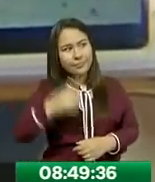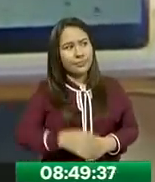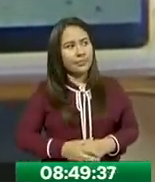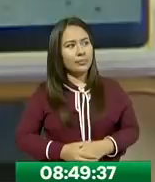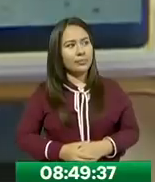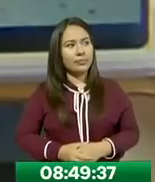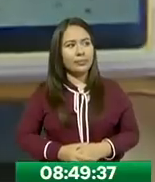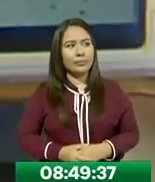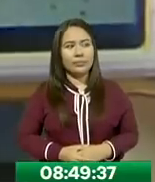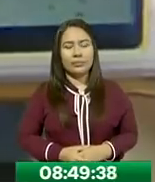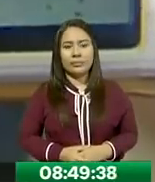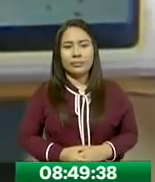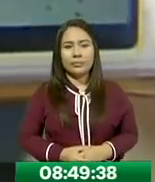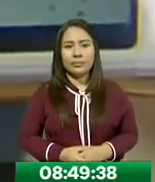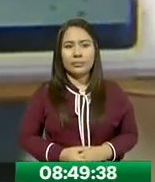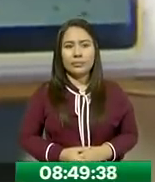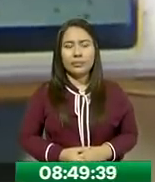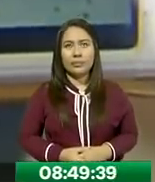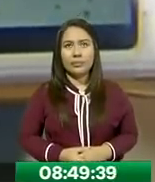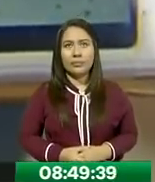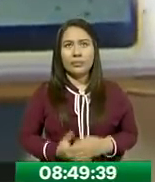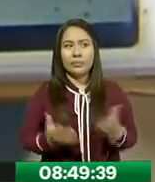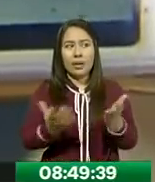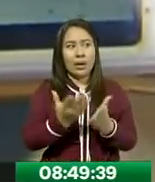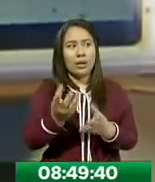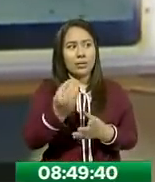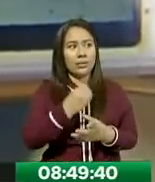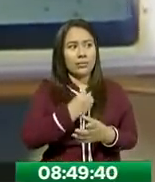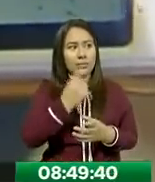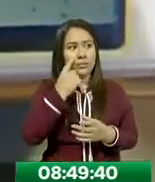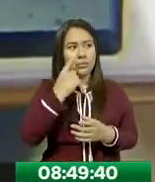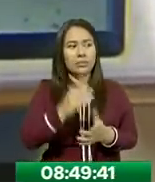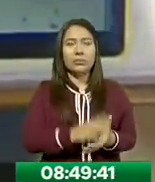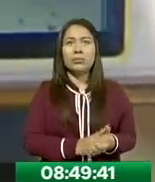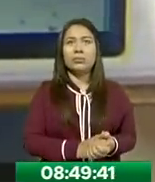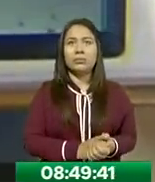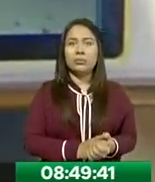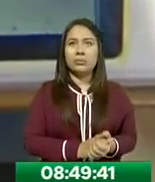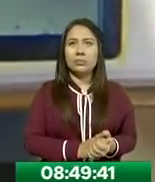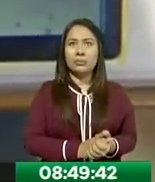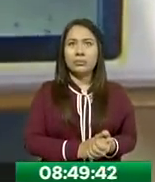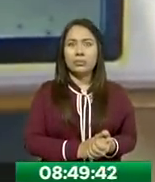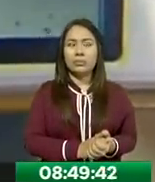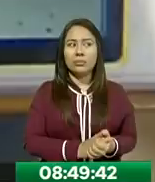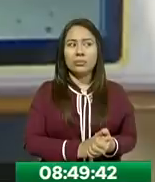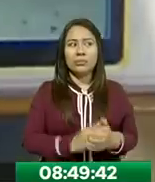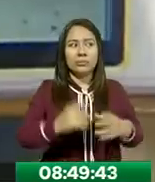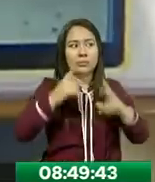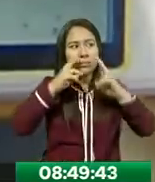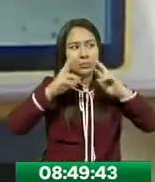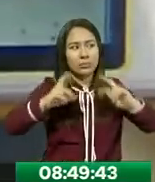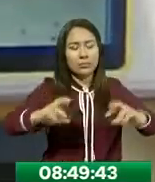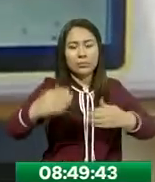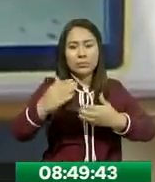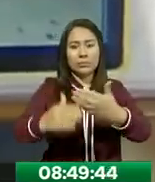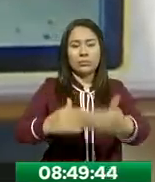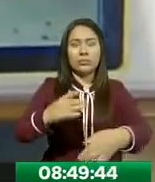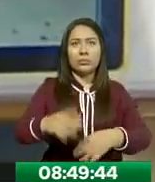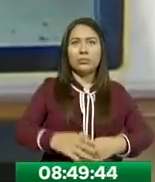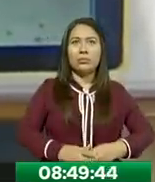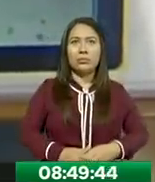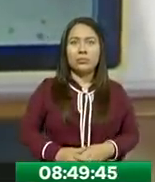verificar de quién se trata. Asimismo, estamos interviniendo lo que son tricimotos, motocicletas, asimismo con dos